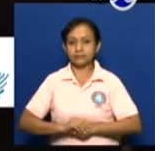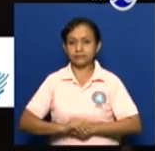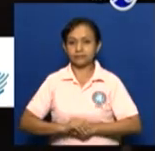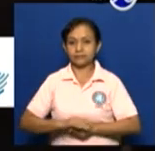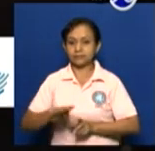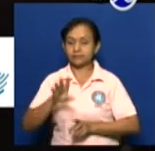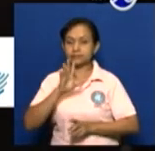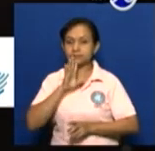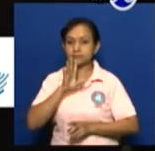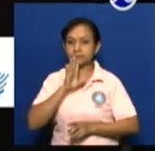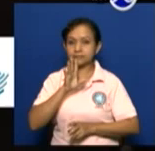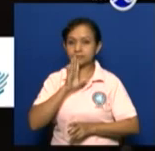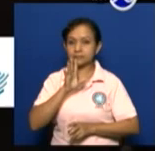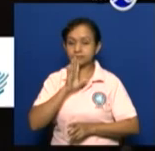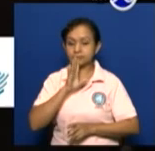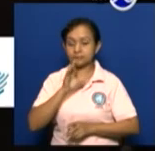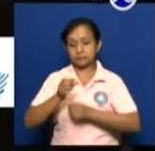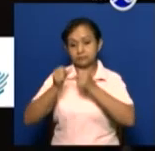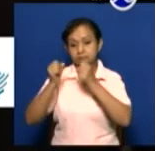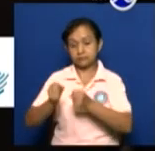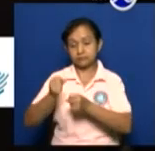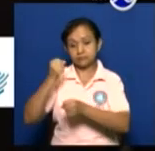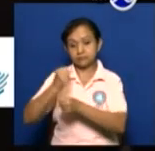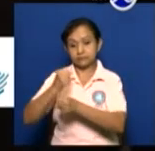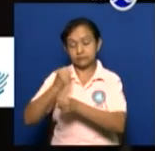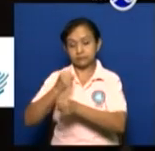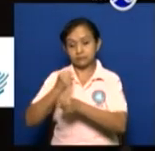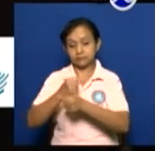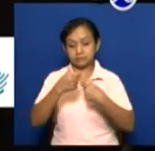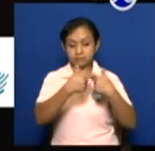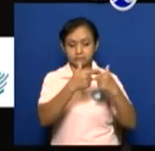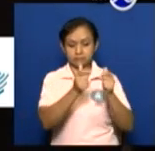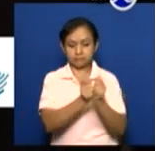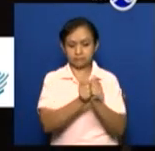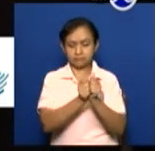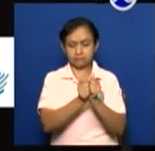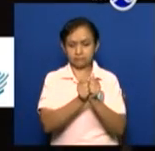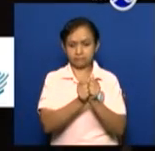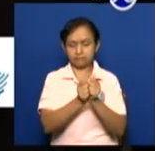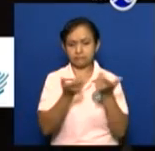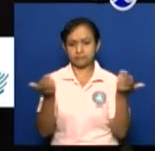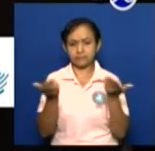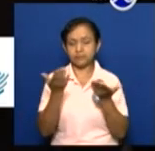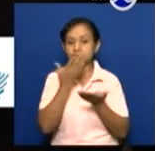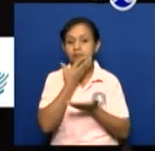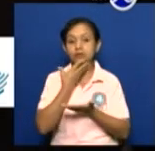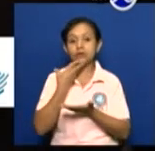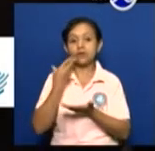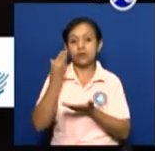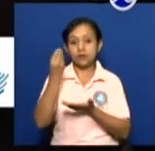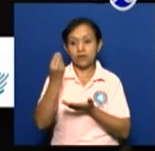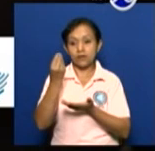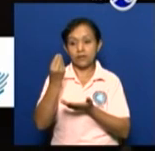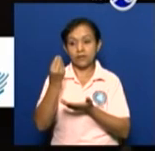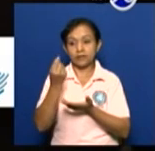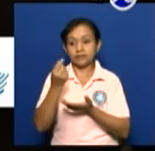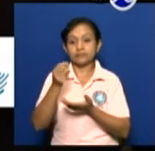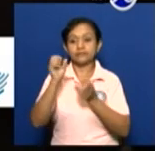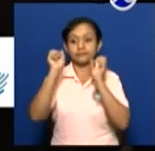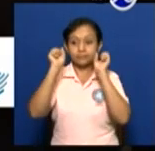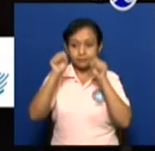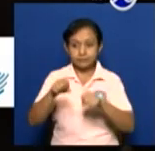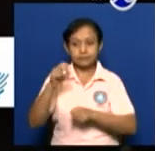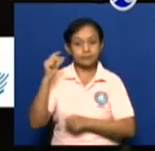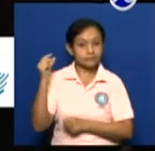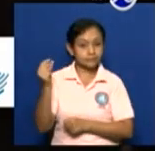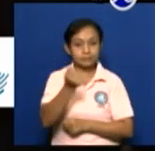Hablamos de un obrero y un sindicalista. Como joven migrante, pudo